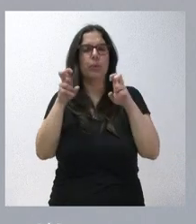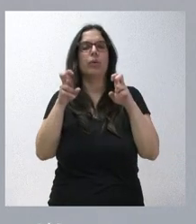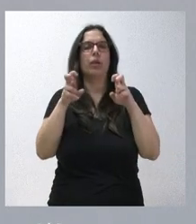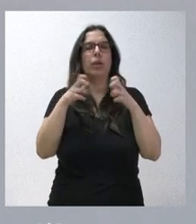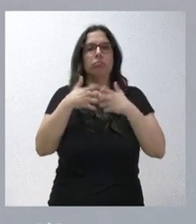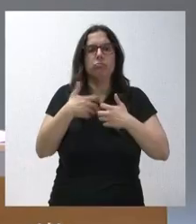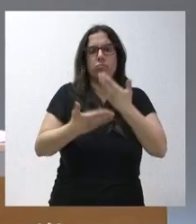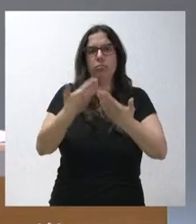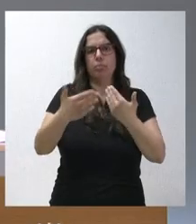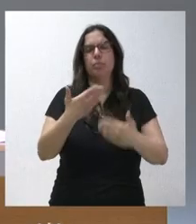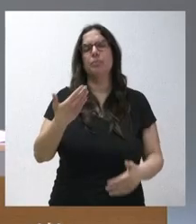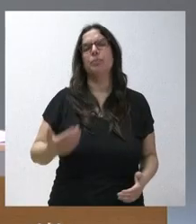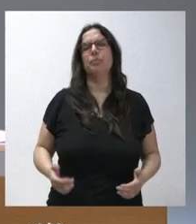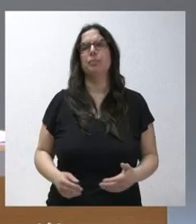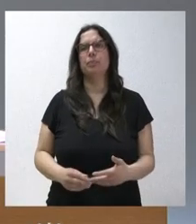castell